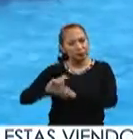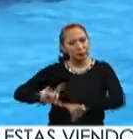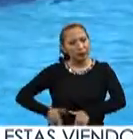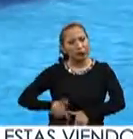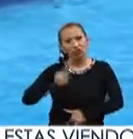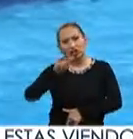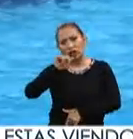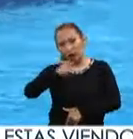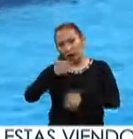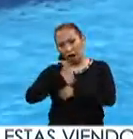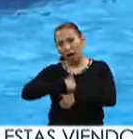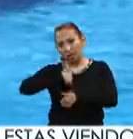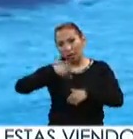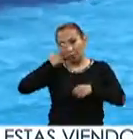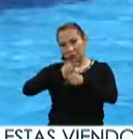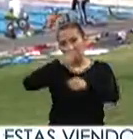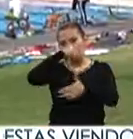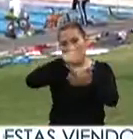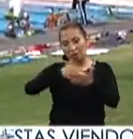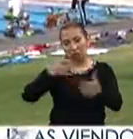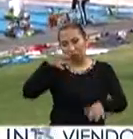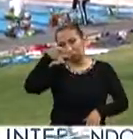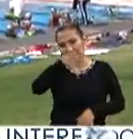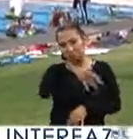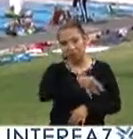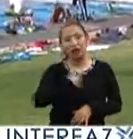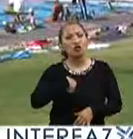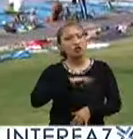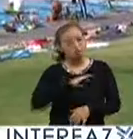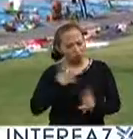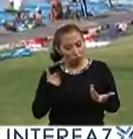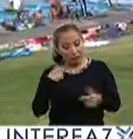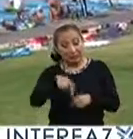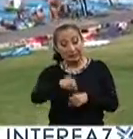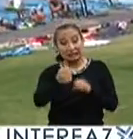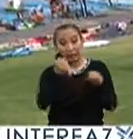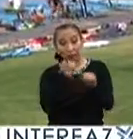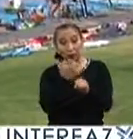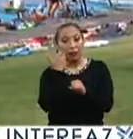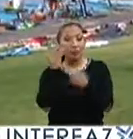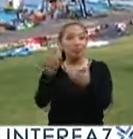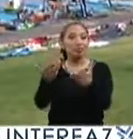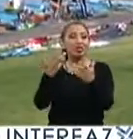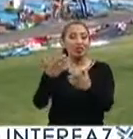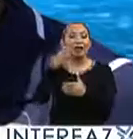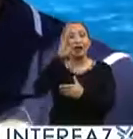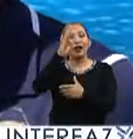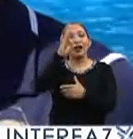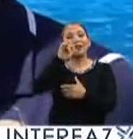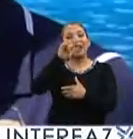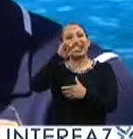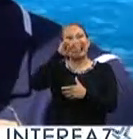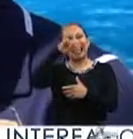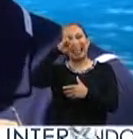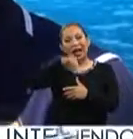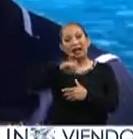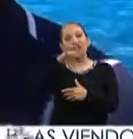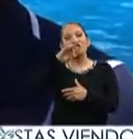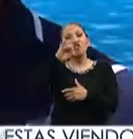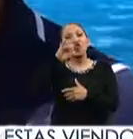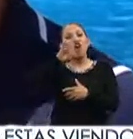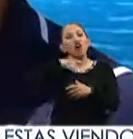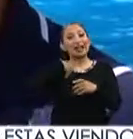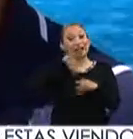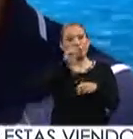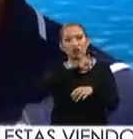hemos ido, hemos obtenido el primer lugar. Y estamos buscando este año ir se llama el Final Four en Toronto, que es la